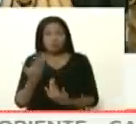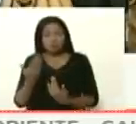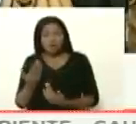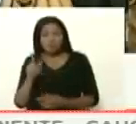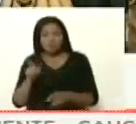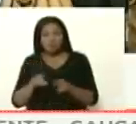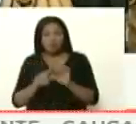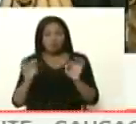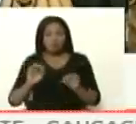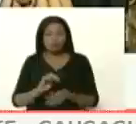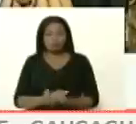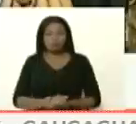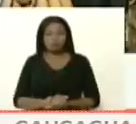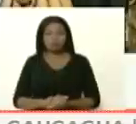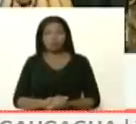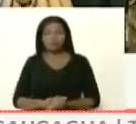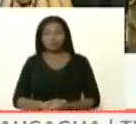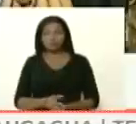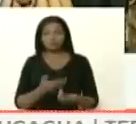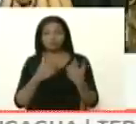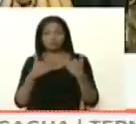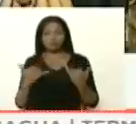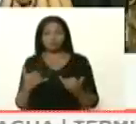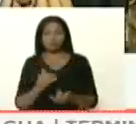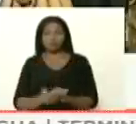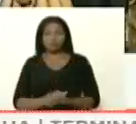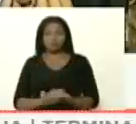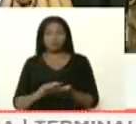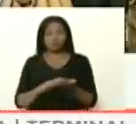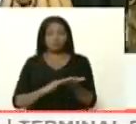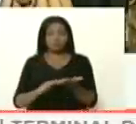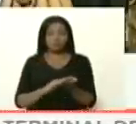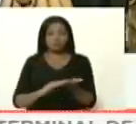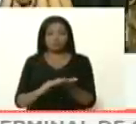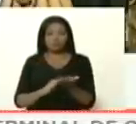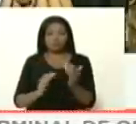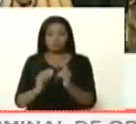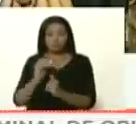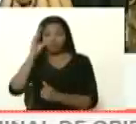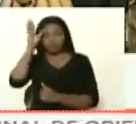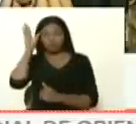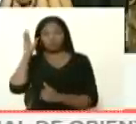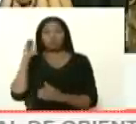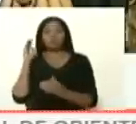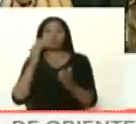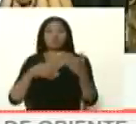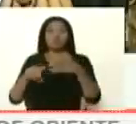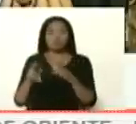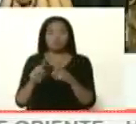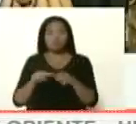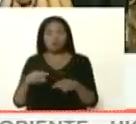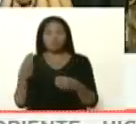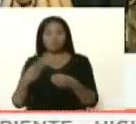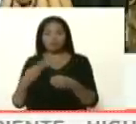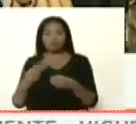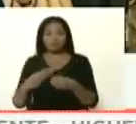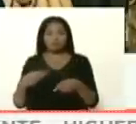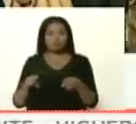importante, de carga, para recuperar toda la capacidad constructiva de PDVSA y